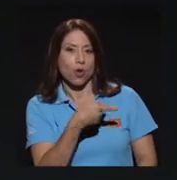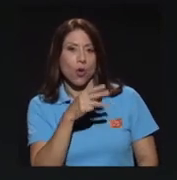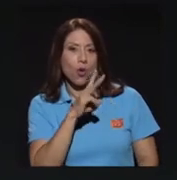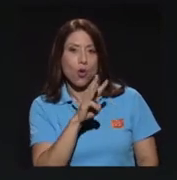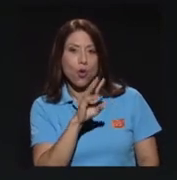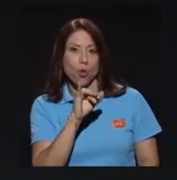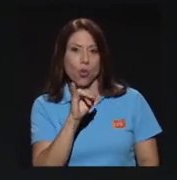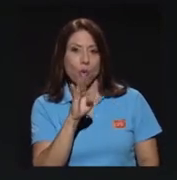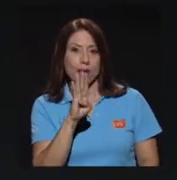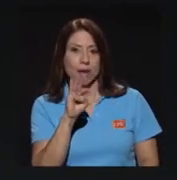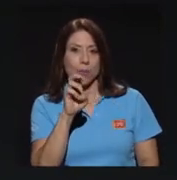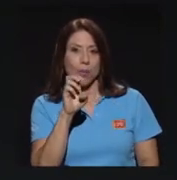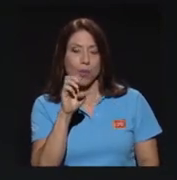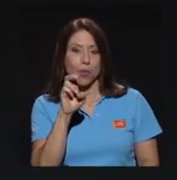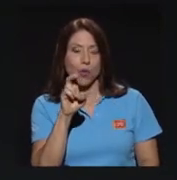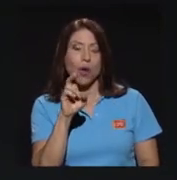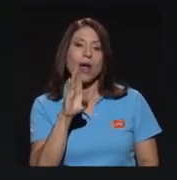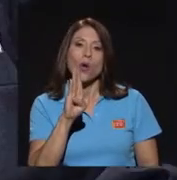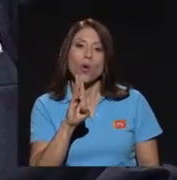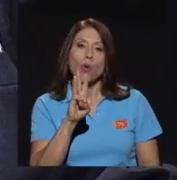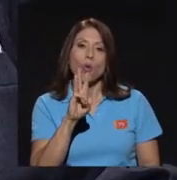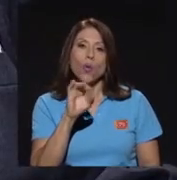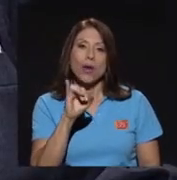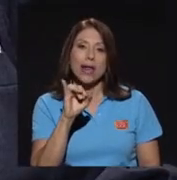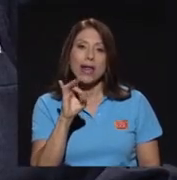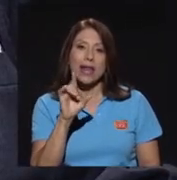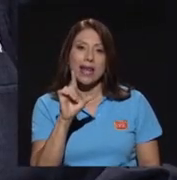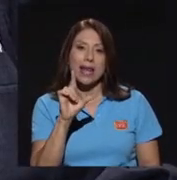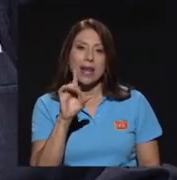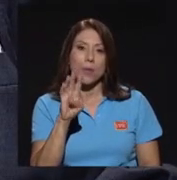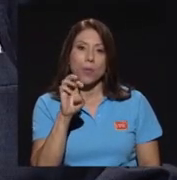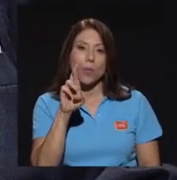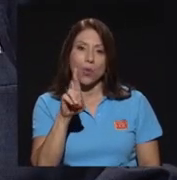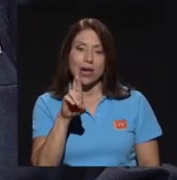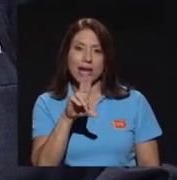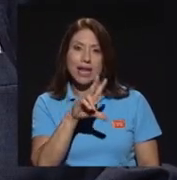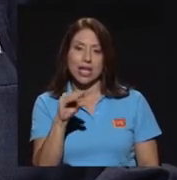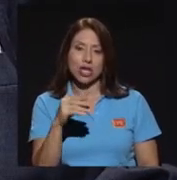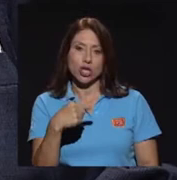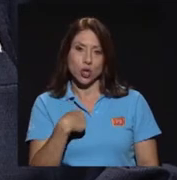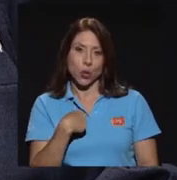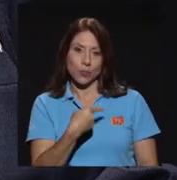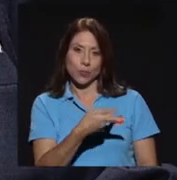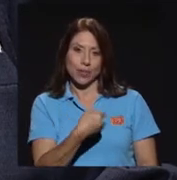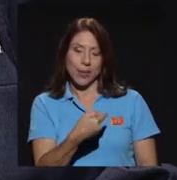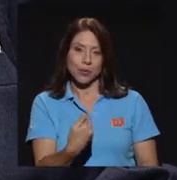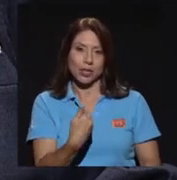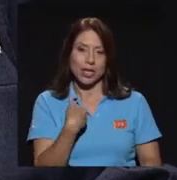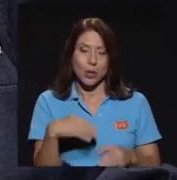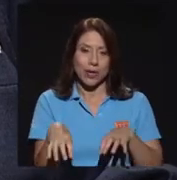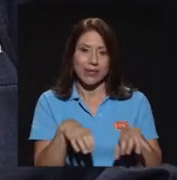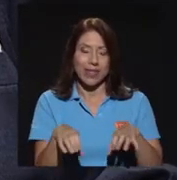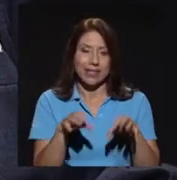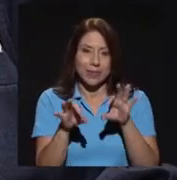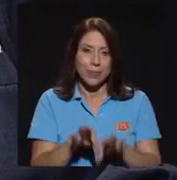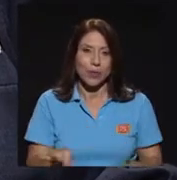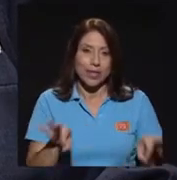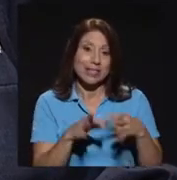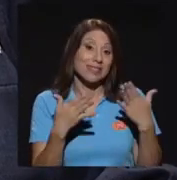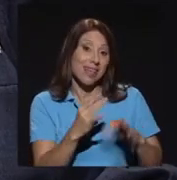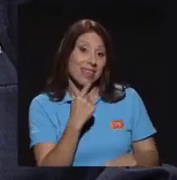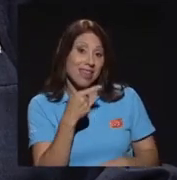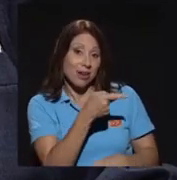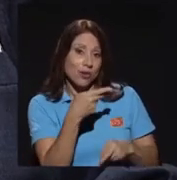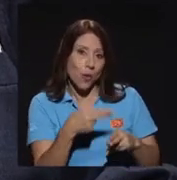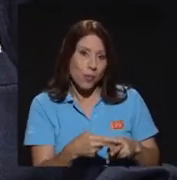hemos tenido actividades importantes y ya dije que ya dije el nombre no he dicho